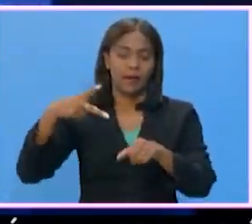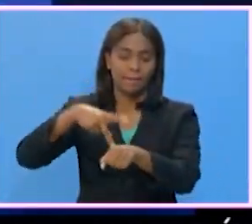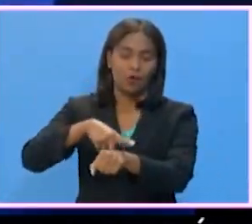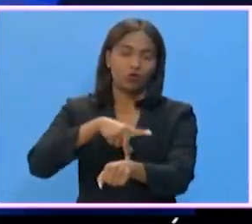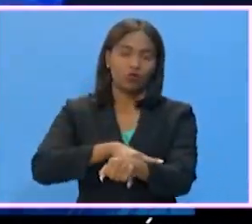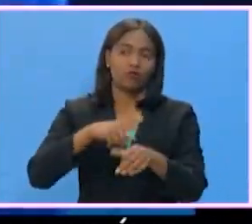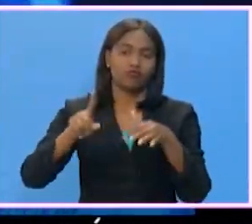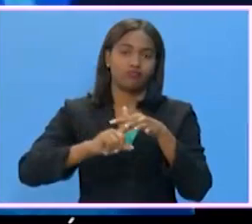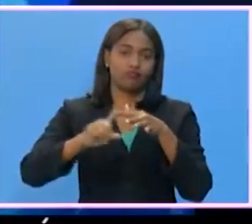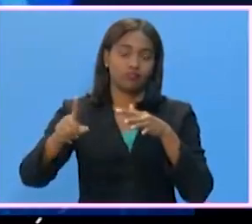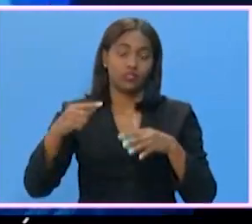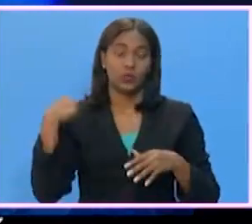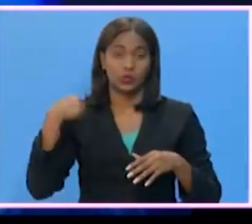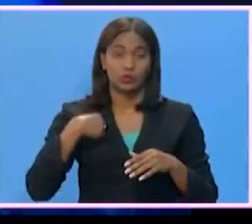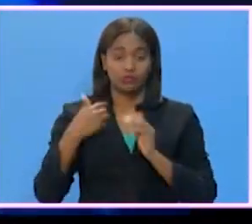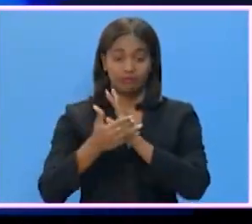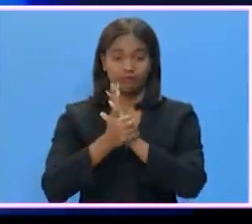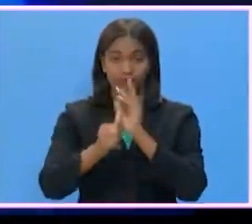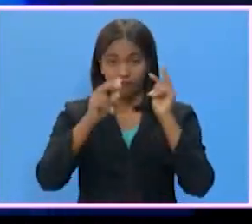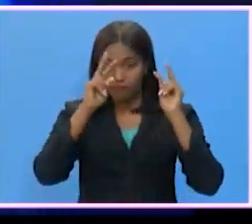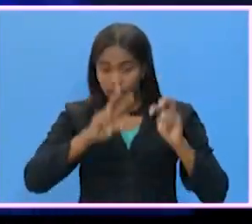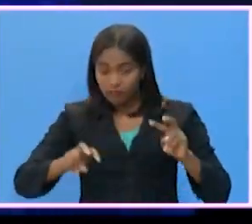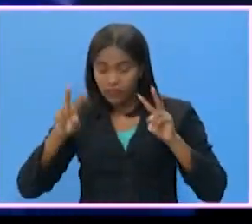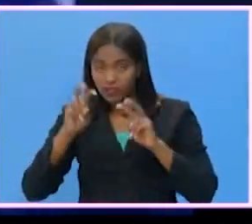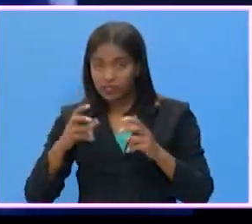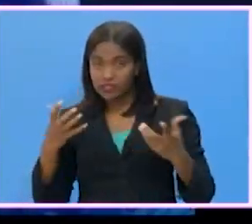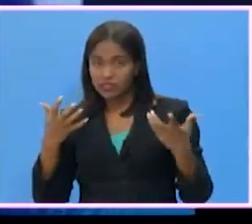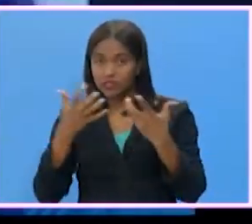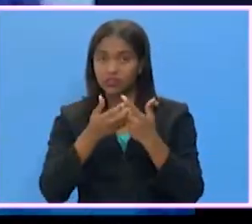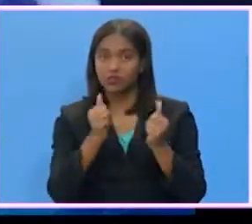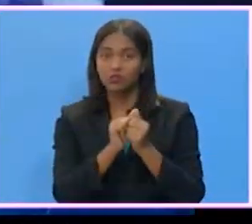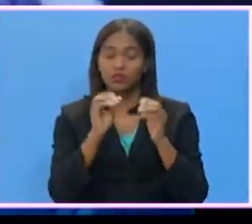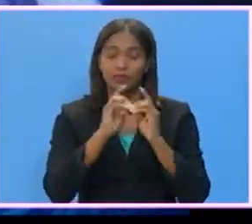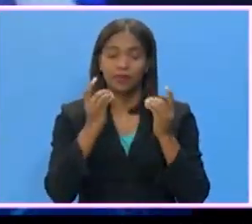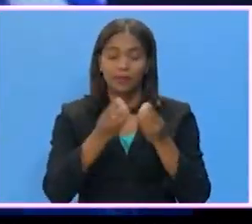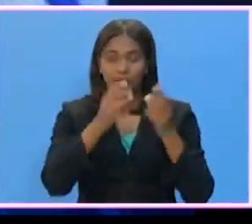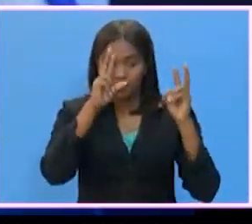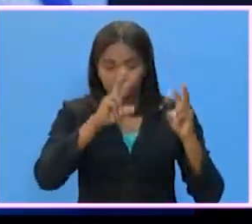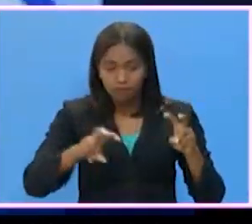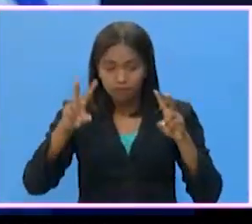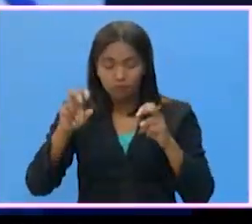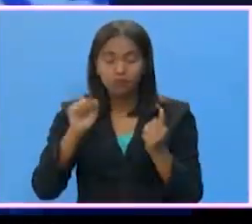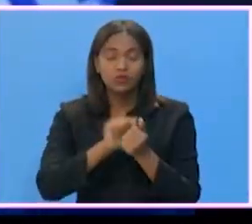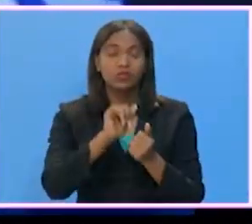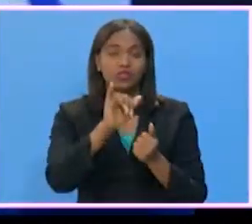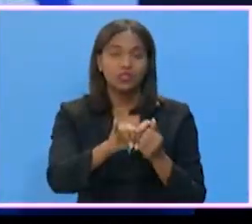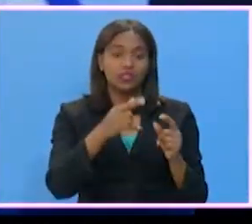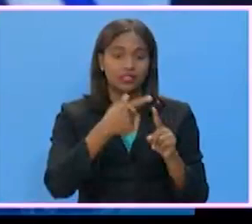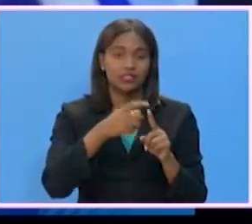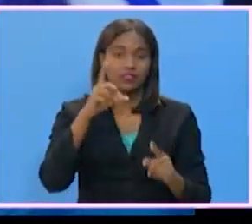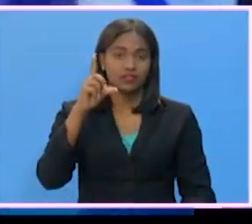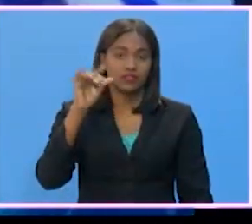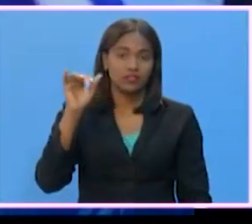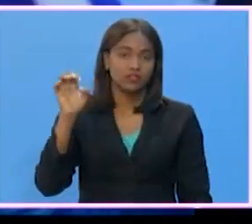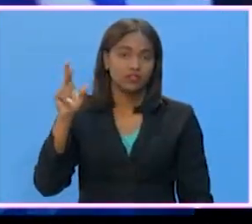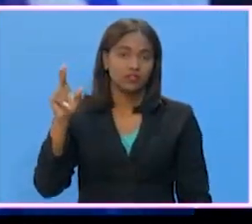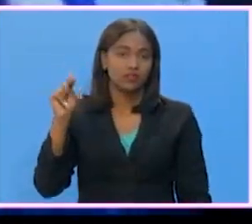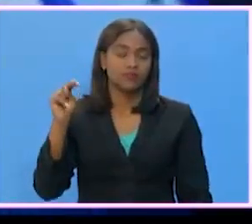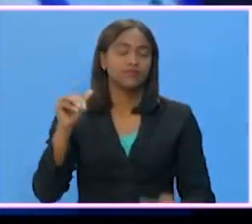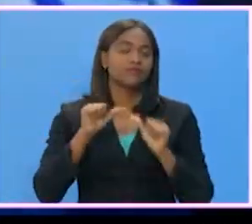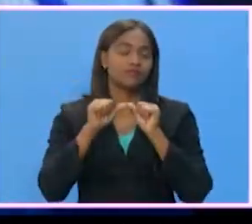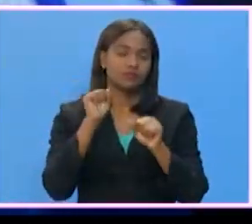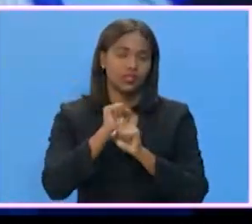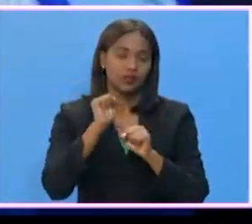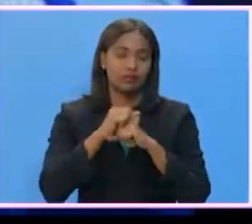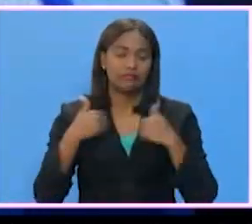motocicleta. Nuestros investigadores, adscritos al Departamento de Investigaciones de Homicidios de la DICRIN, están trabajando